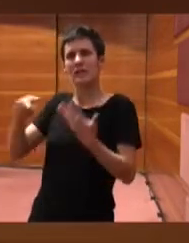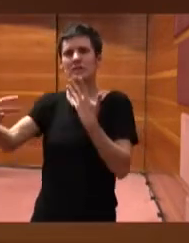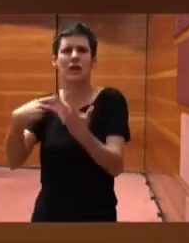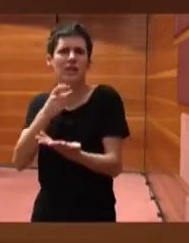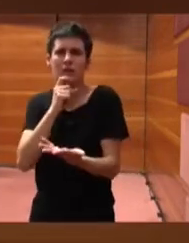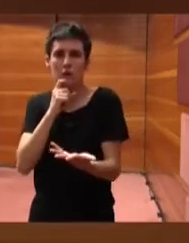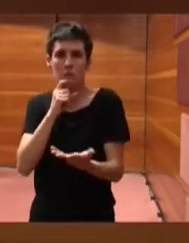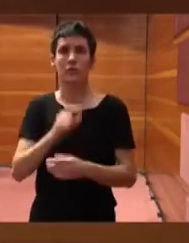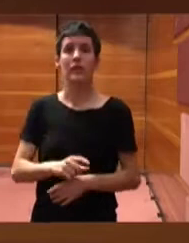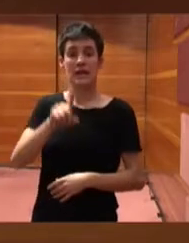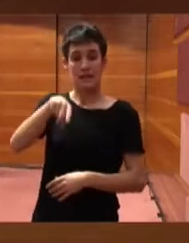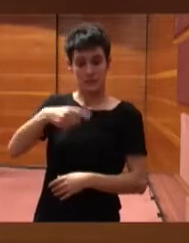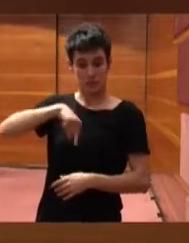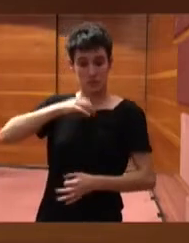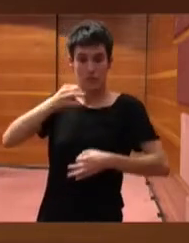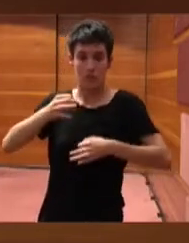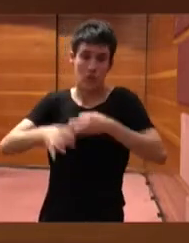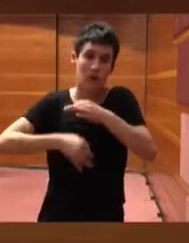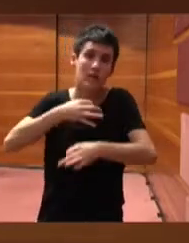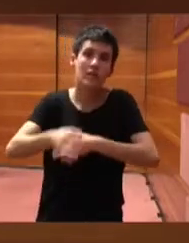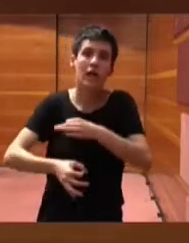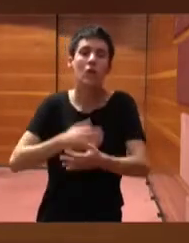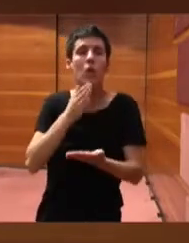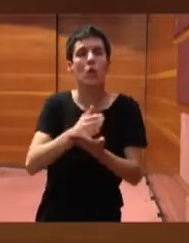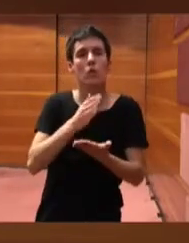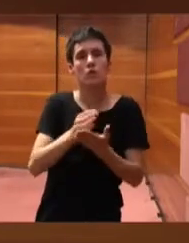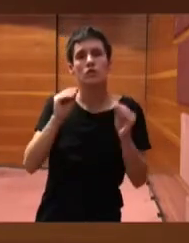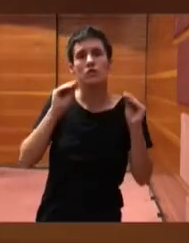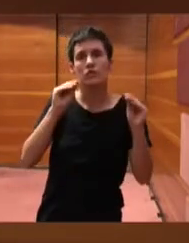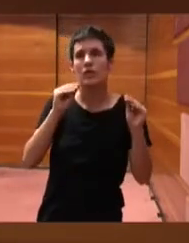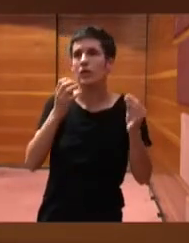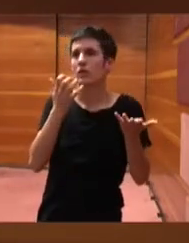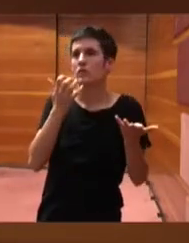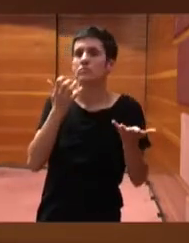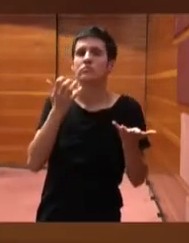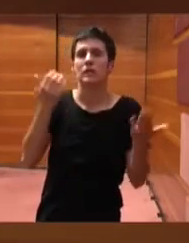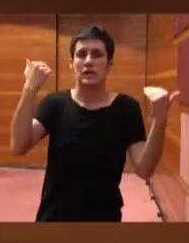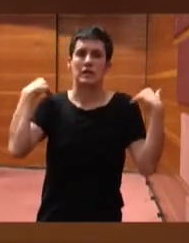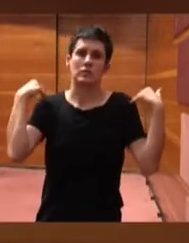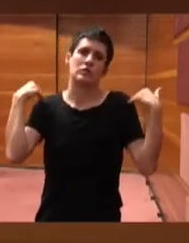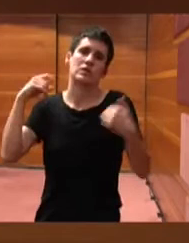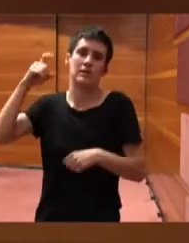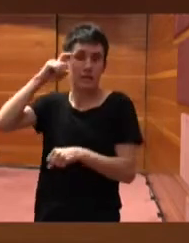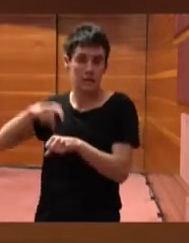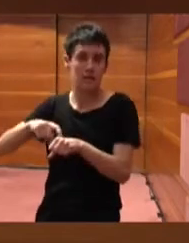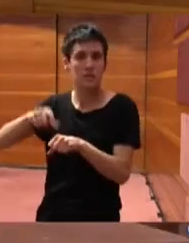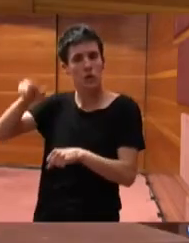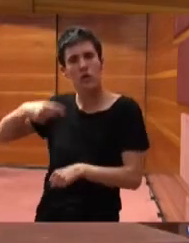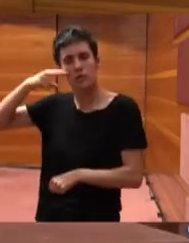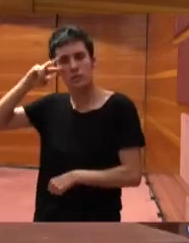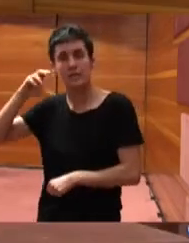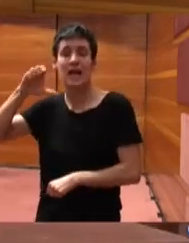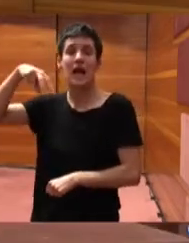hemos organizado cursos de formación impartidos por una experta, una psicóloga, Elma Ortiz, para trabajar